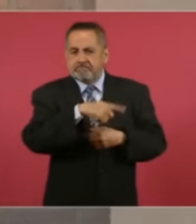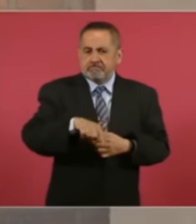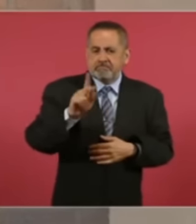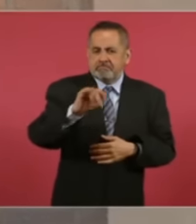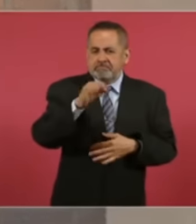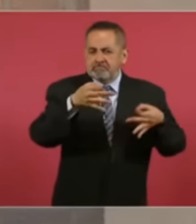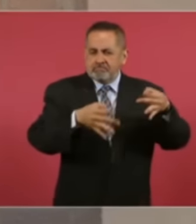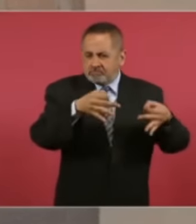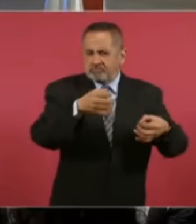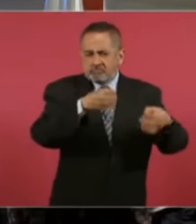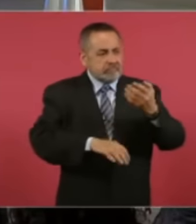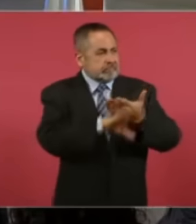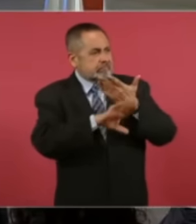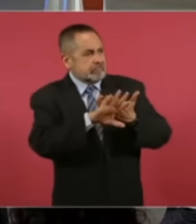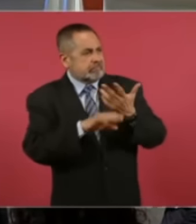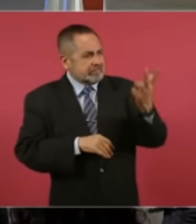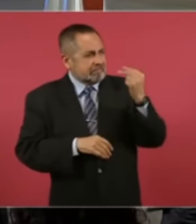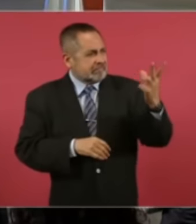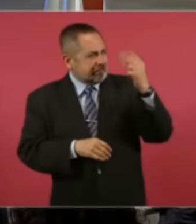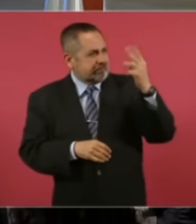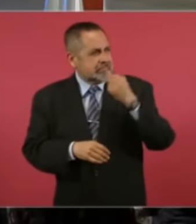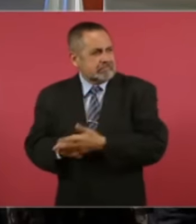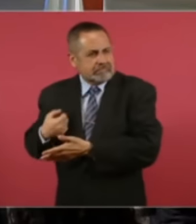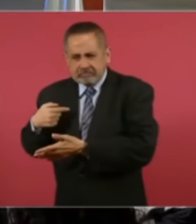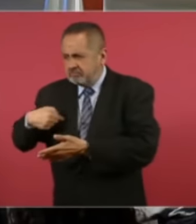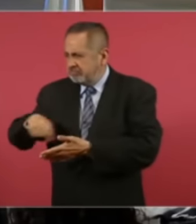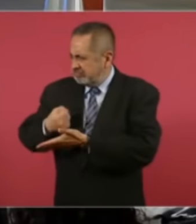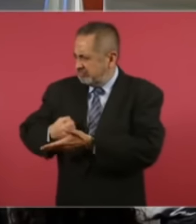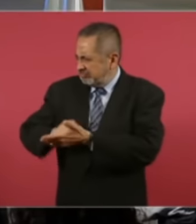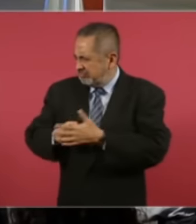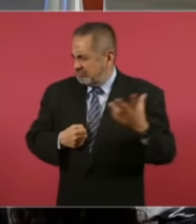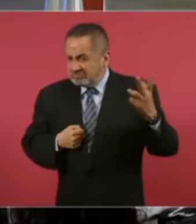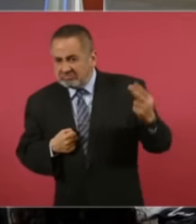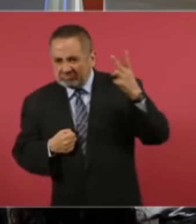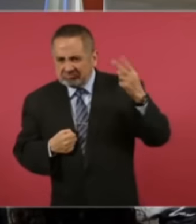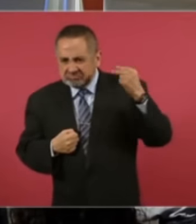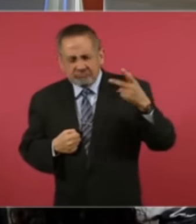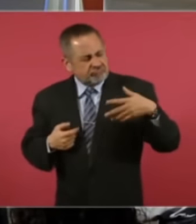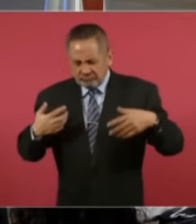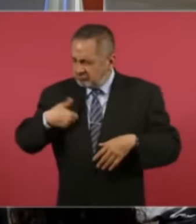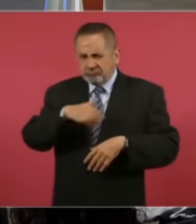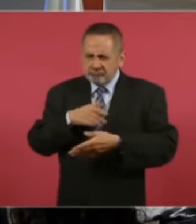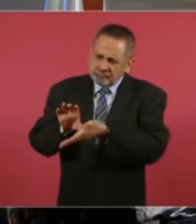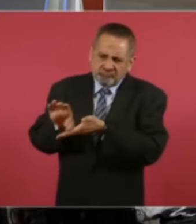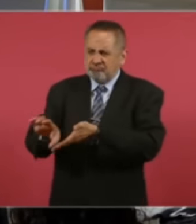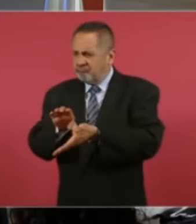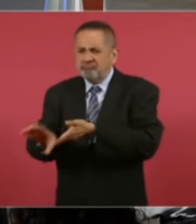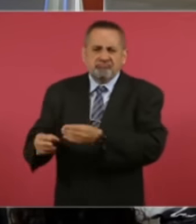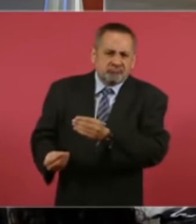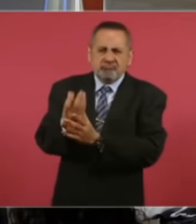y estos organismos autónomos, invirtiendo como lo estamos haciendo, creando plantas